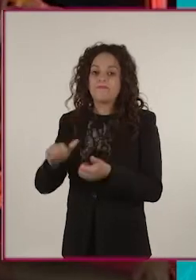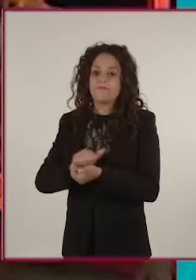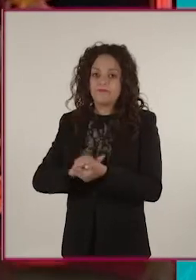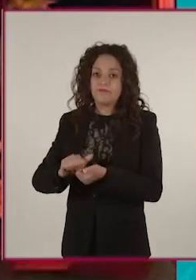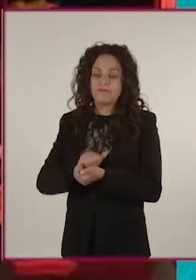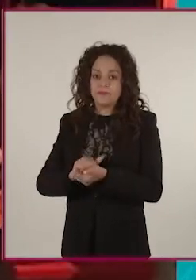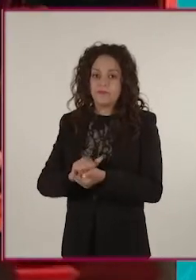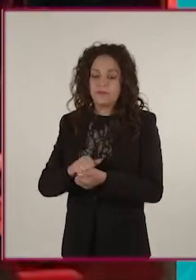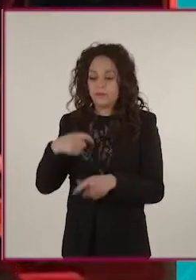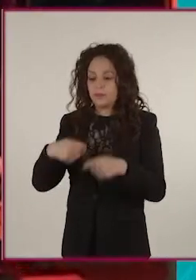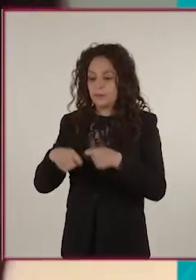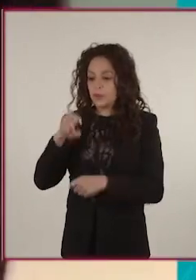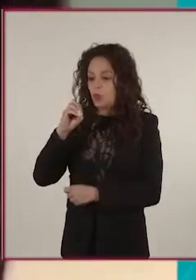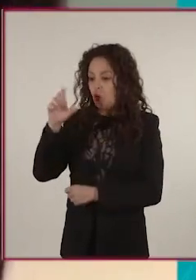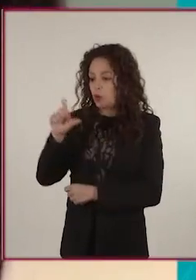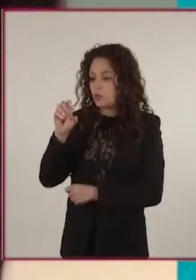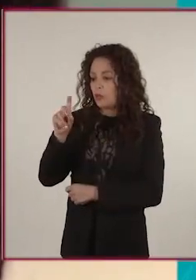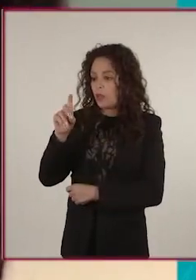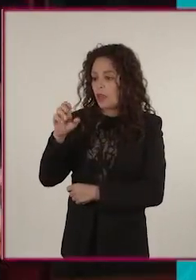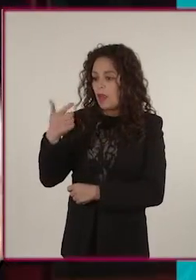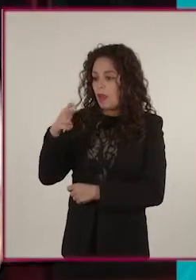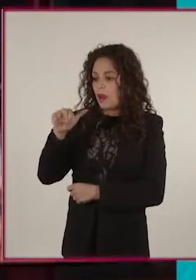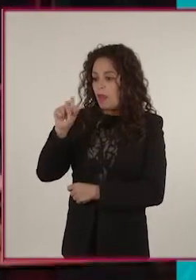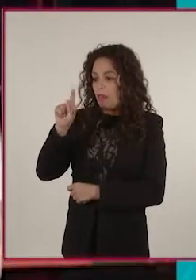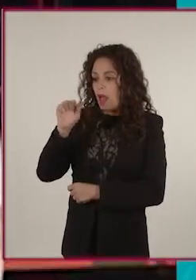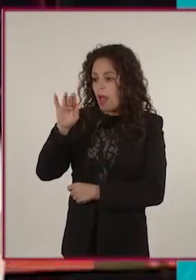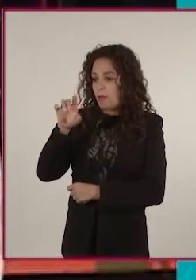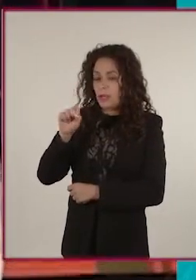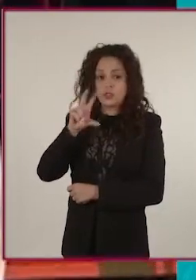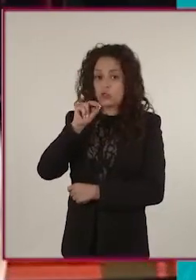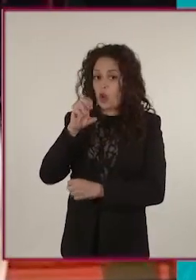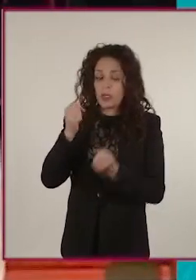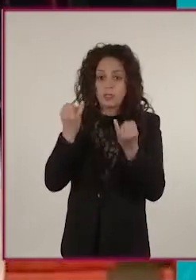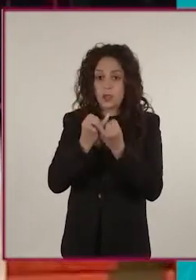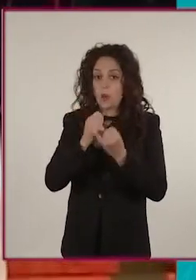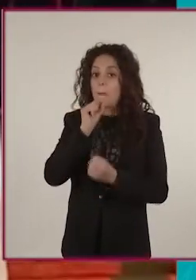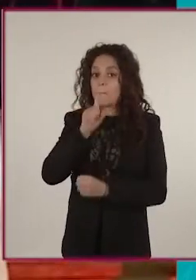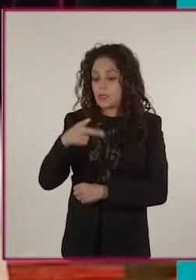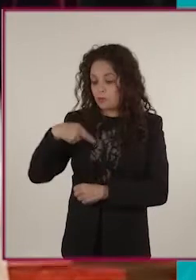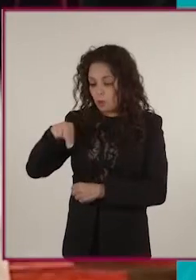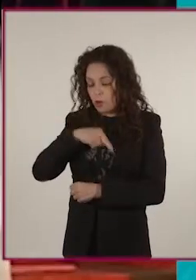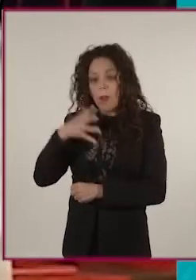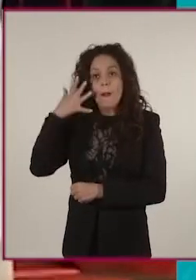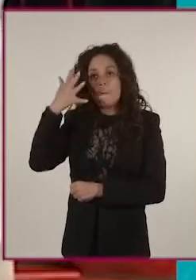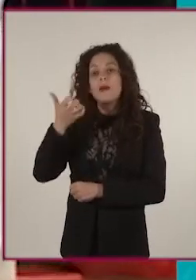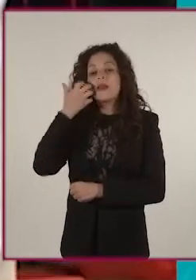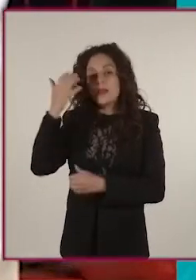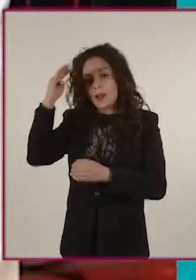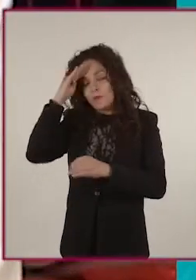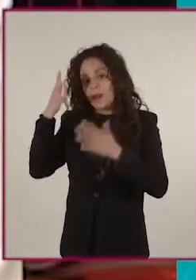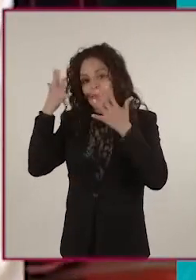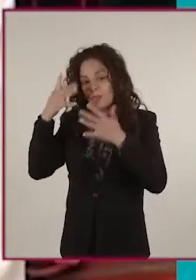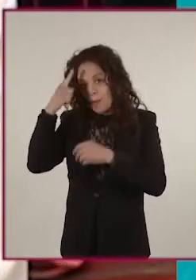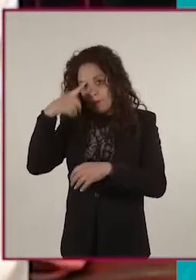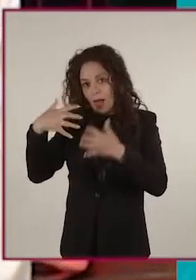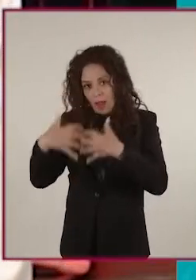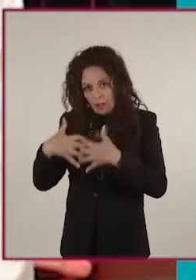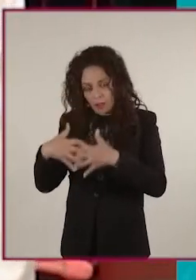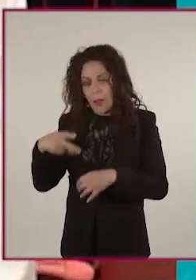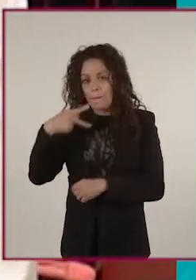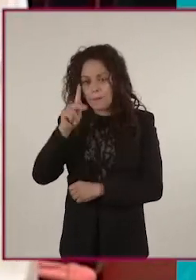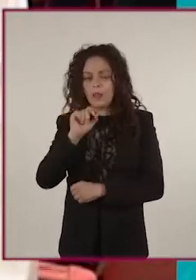plásticos oxodegradables que no es lo mismo que estos que nosotros estamos pensando en producir. Pero también se pueden degradar